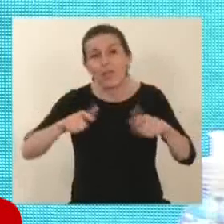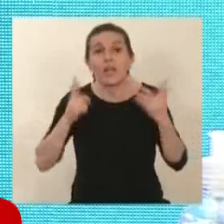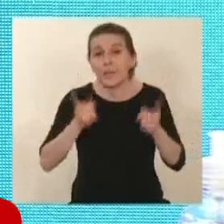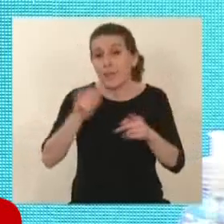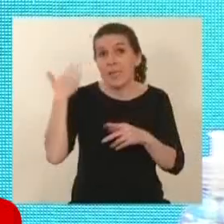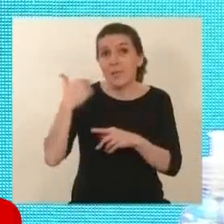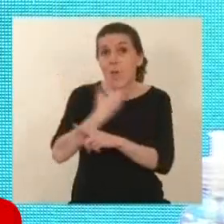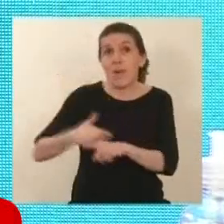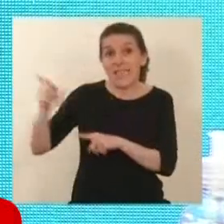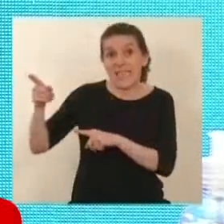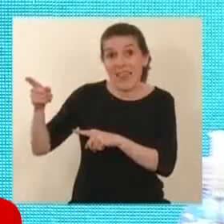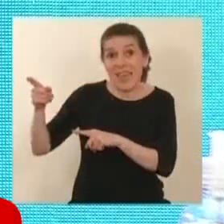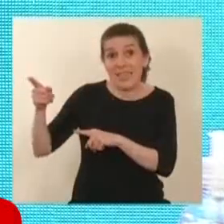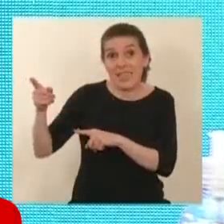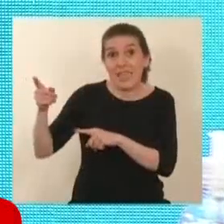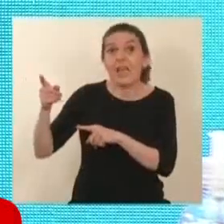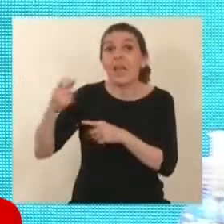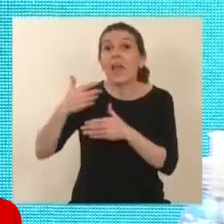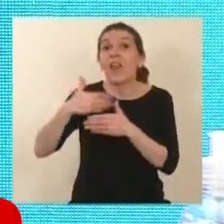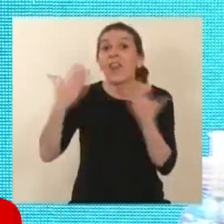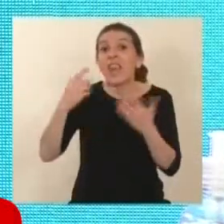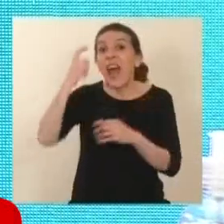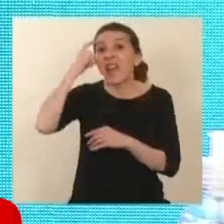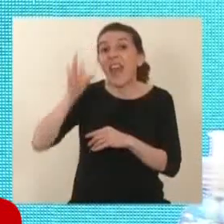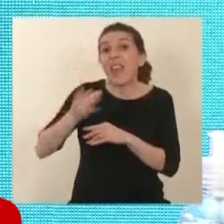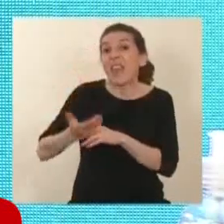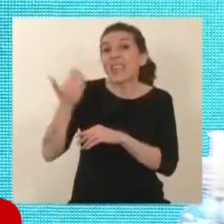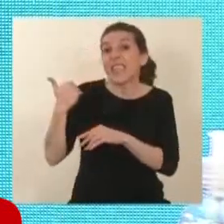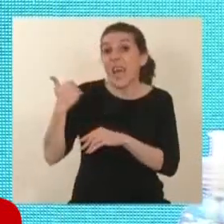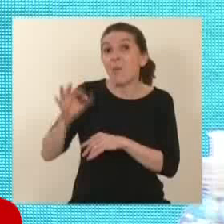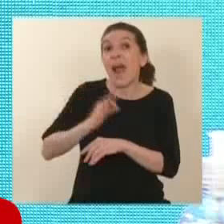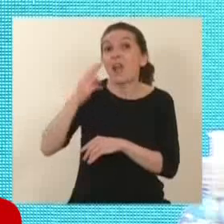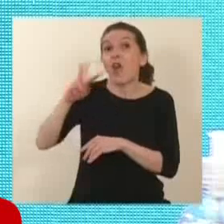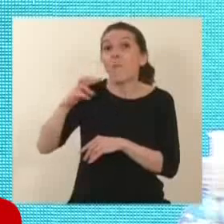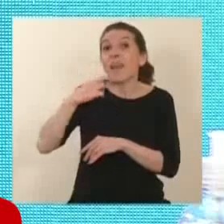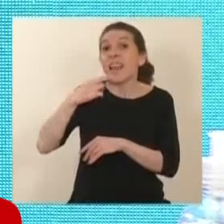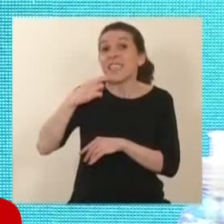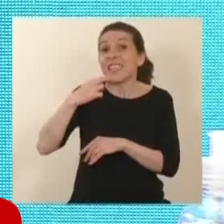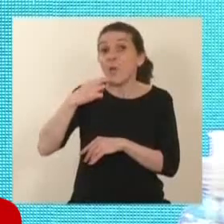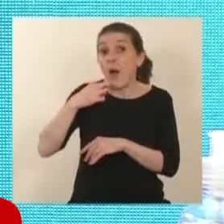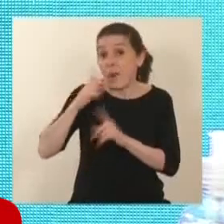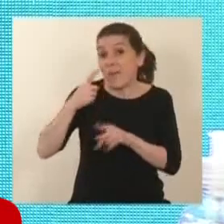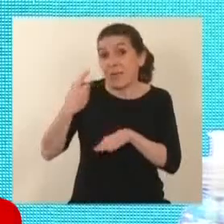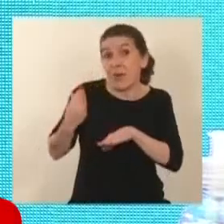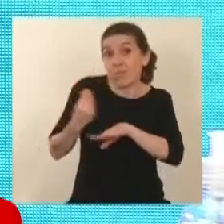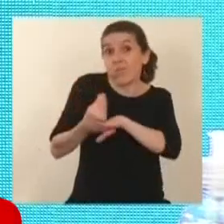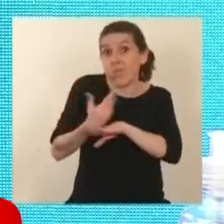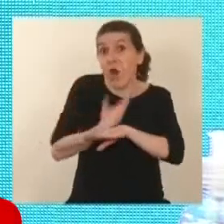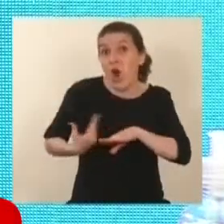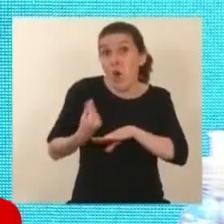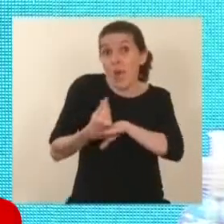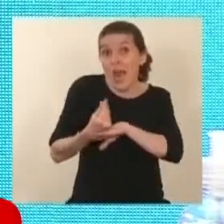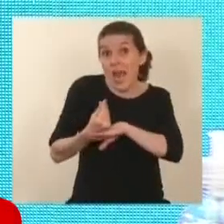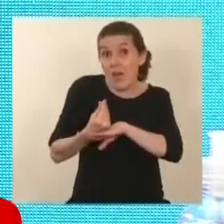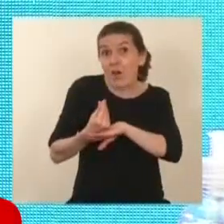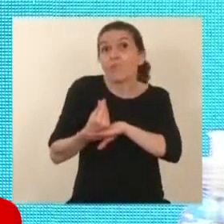el presidente, el día 10 de diciembre del 2019, cuando asumimos el gobierno,